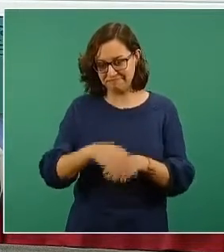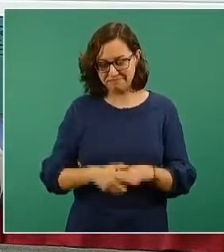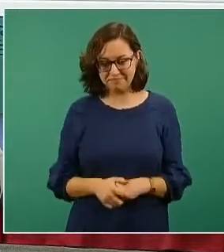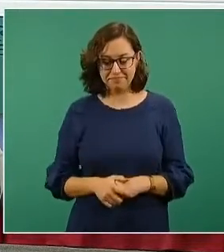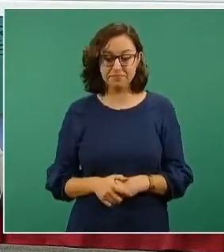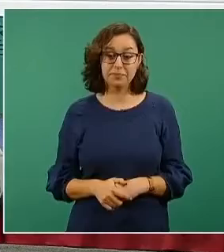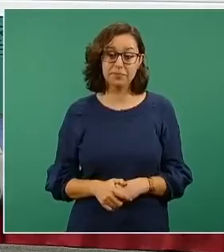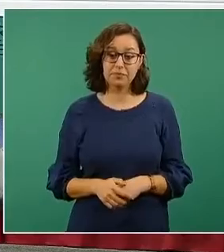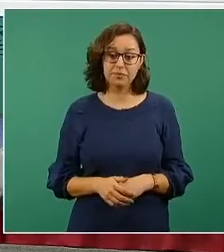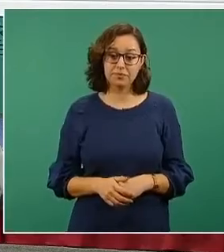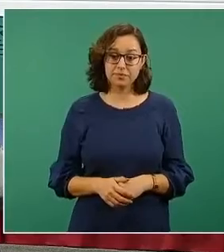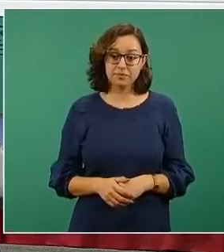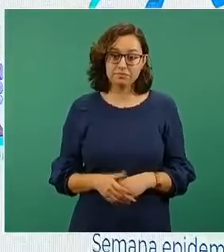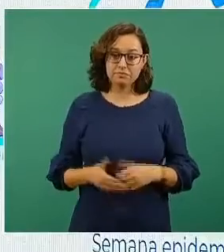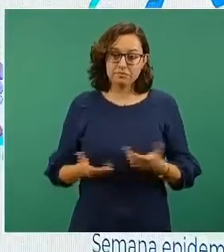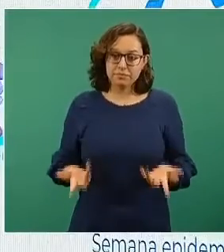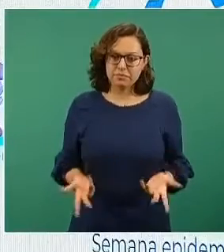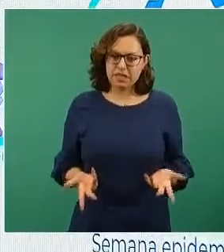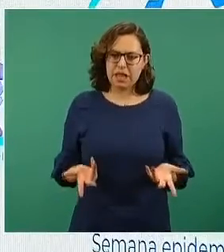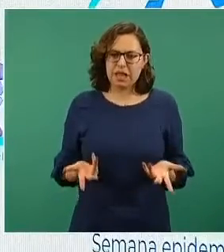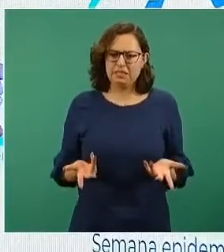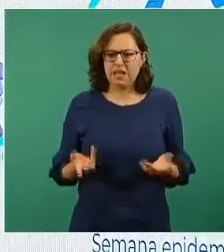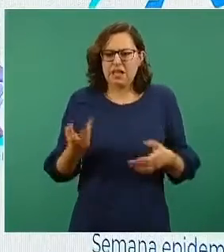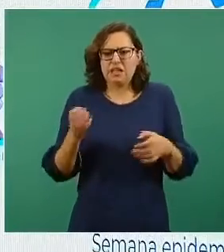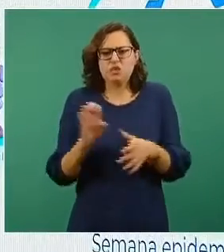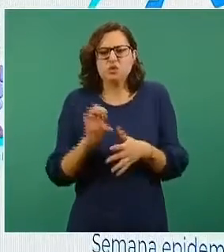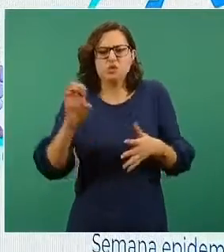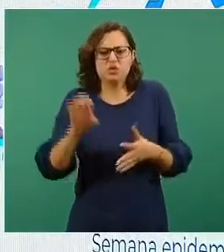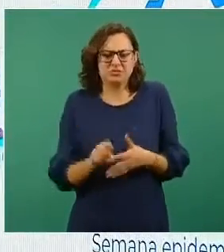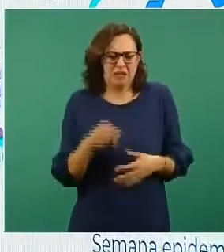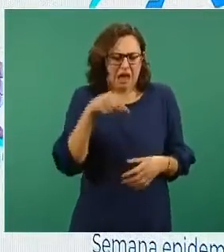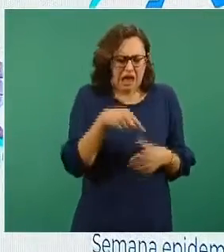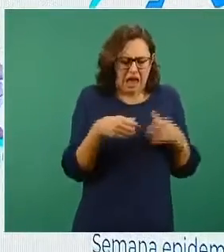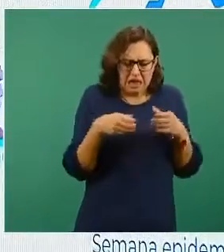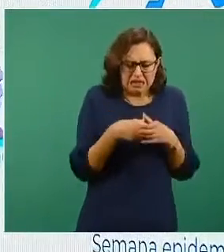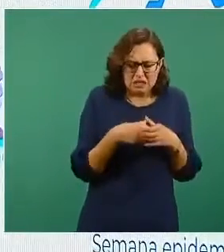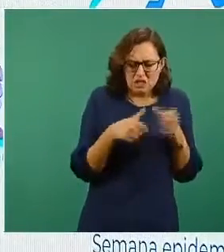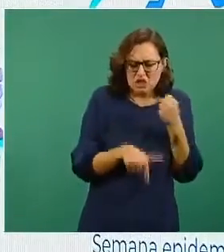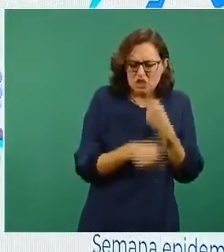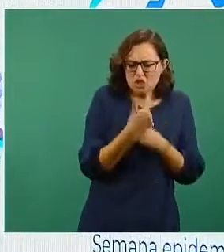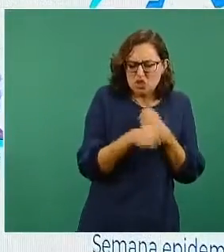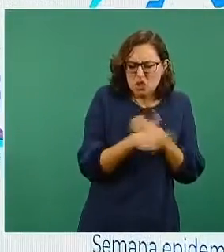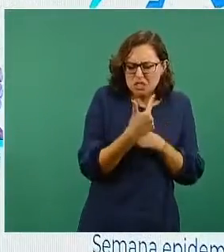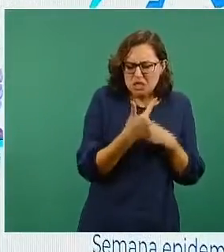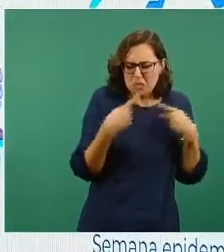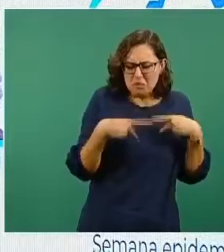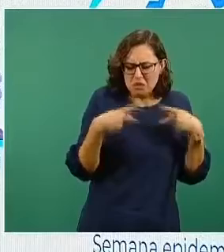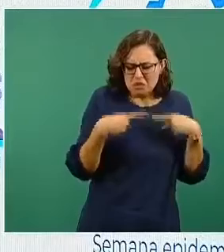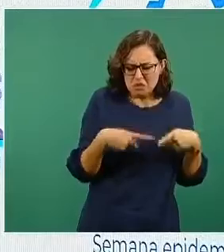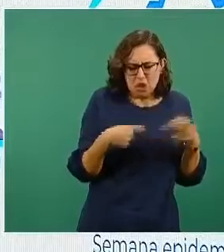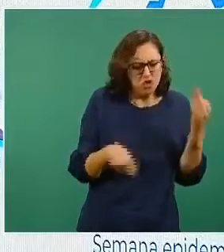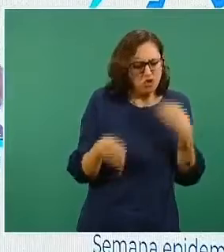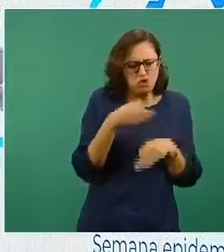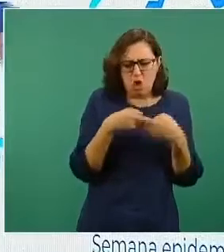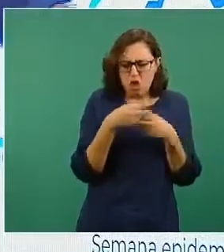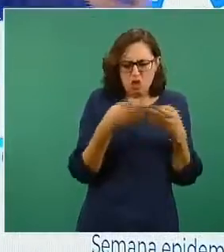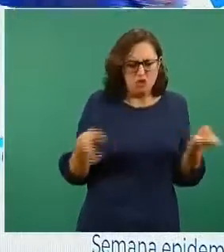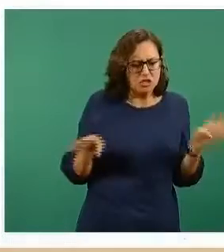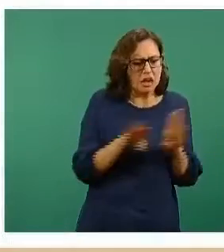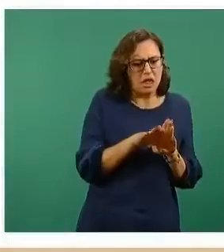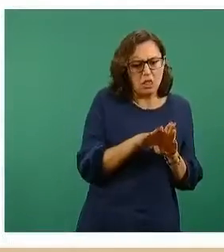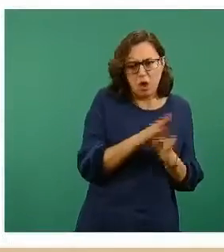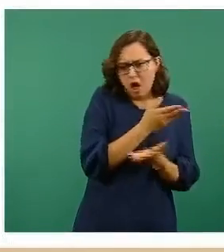poco natural que me parece interesante es ¿por qué aquí con 12 o 15 casos cierran y